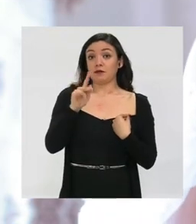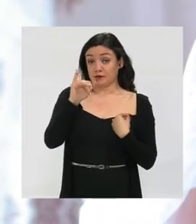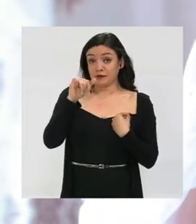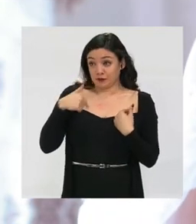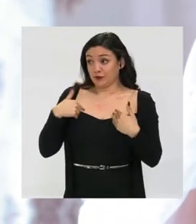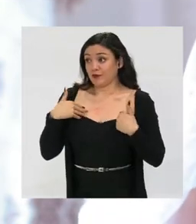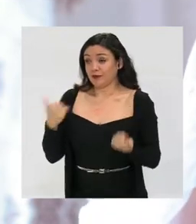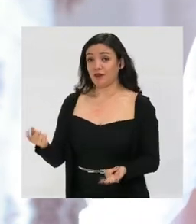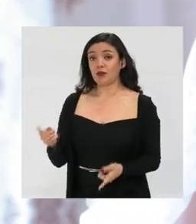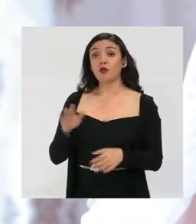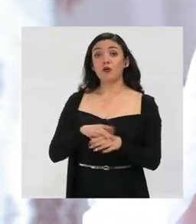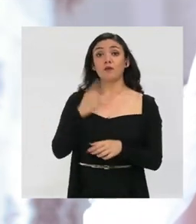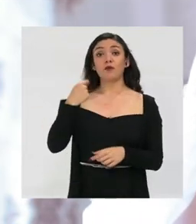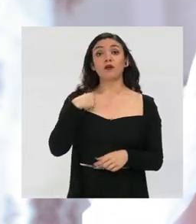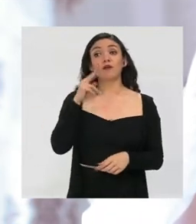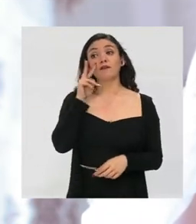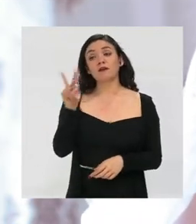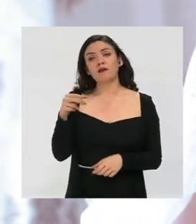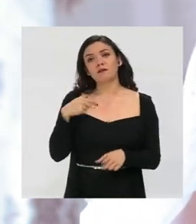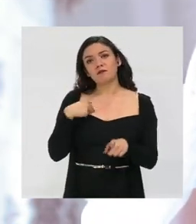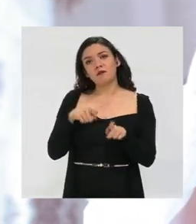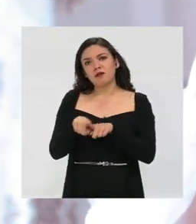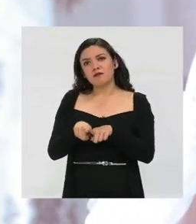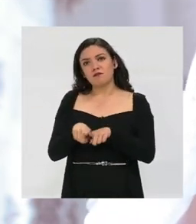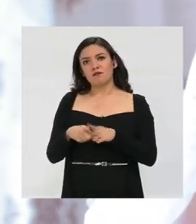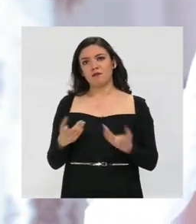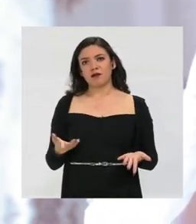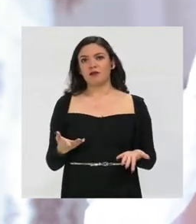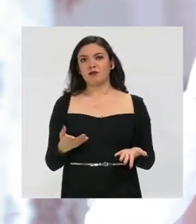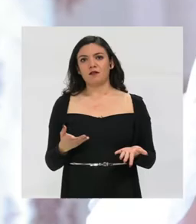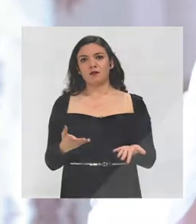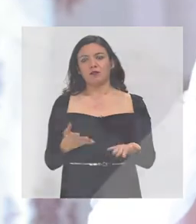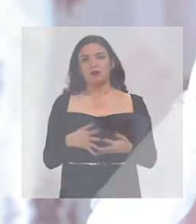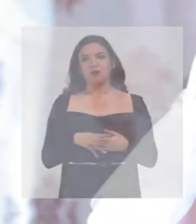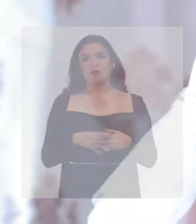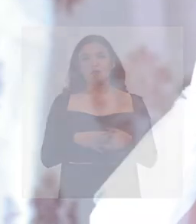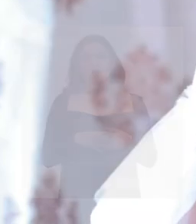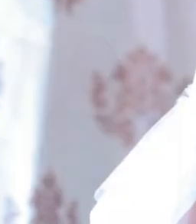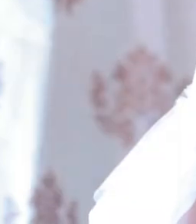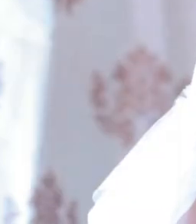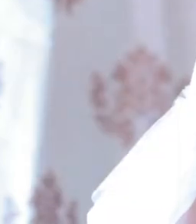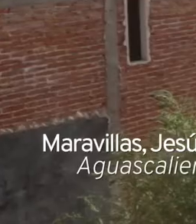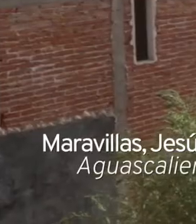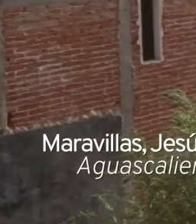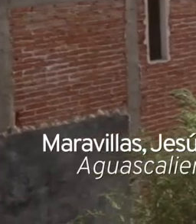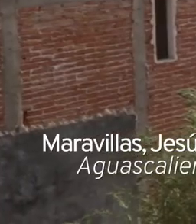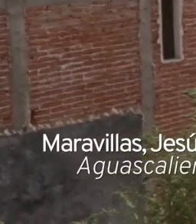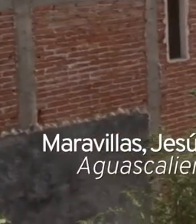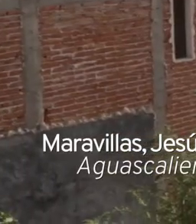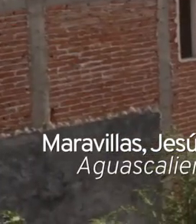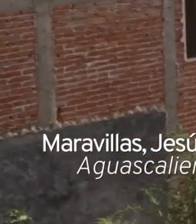Porque yo no lo he vivido, pero sí los entiendo porque yo veía a mi hermano.